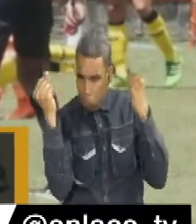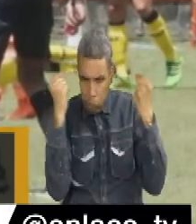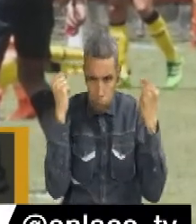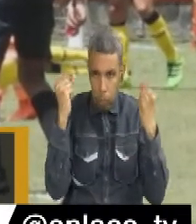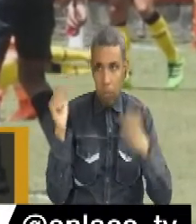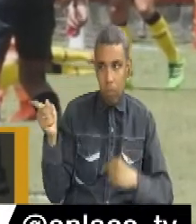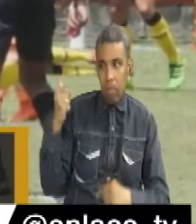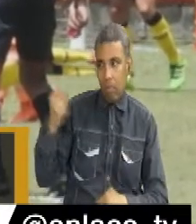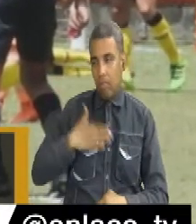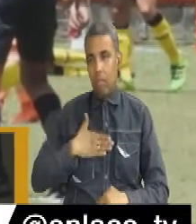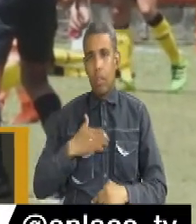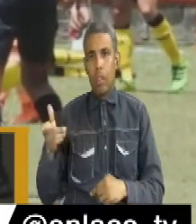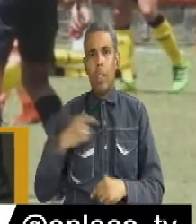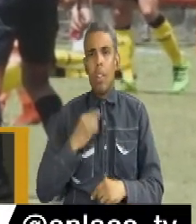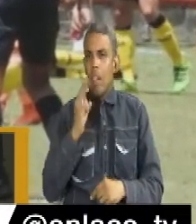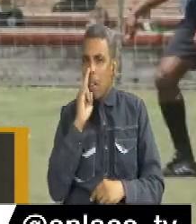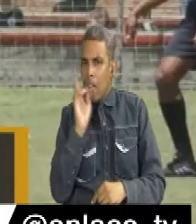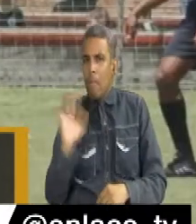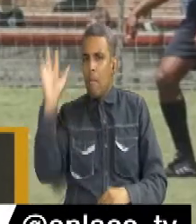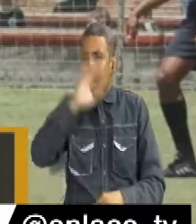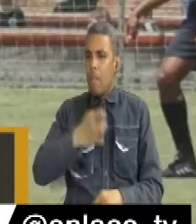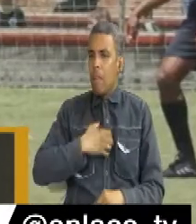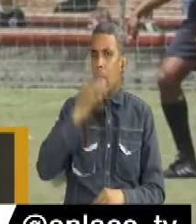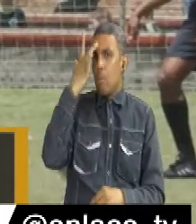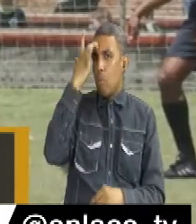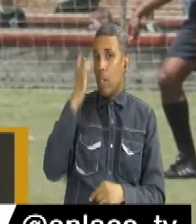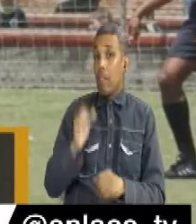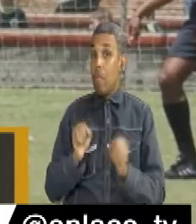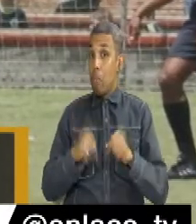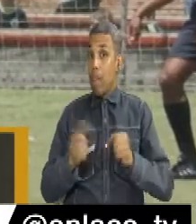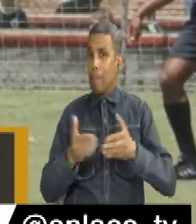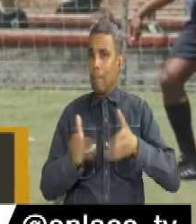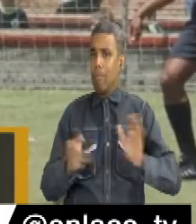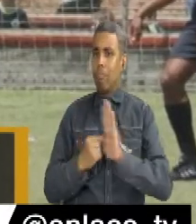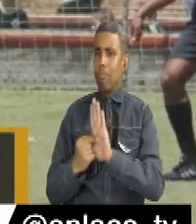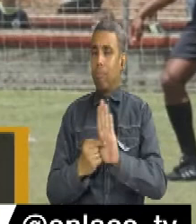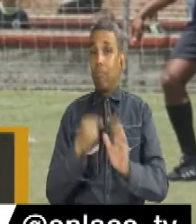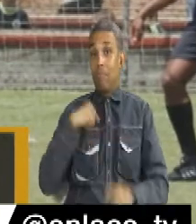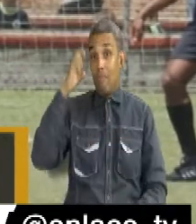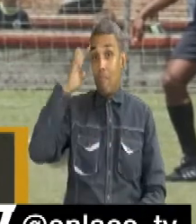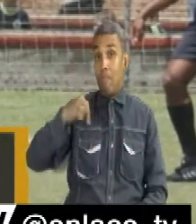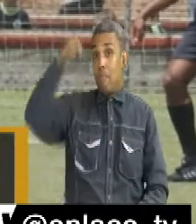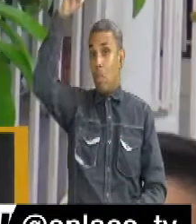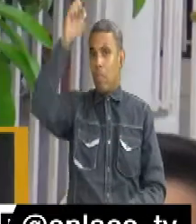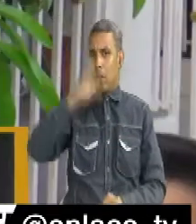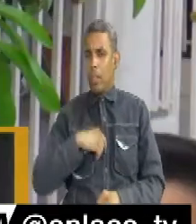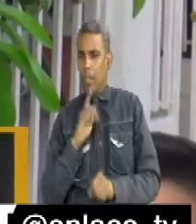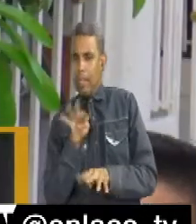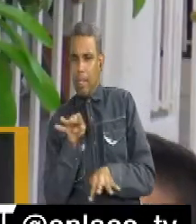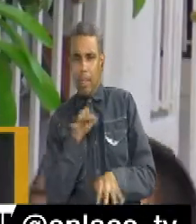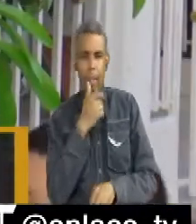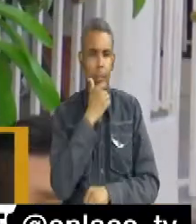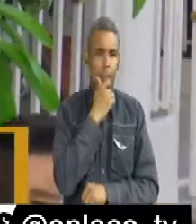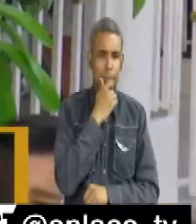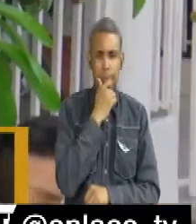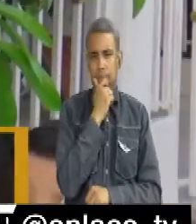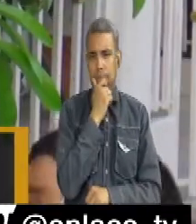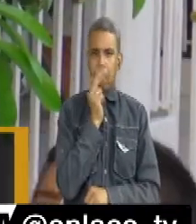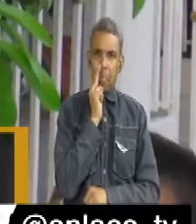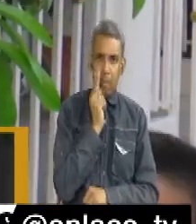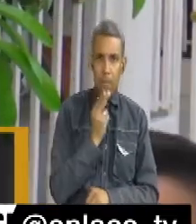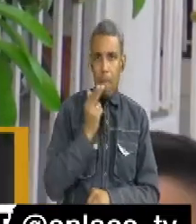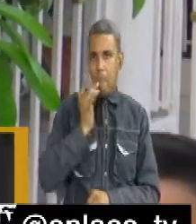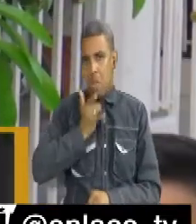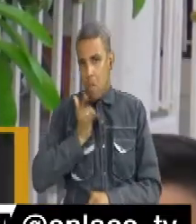Este torneo es importante para las inferiores porque son una ventana para ubicarse en equipos profesionales. Los equipos profesionales, las divisiones menores son